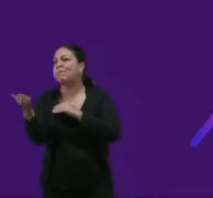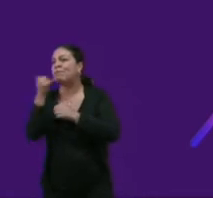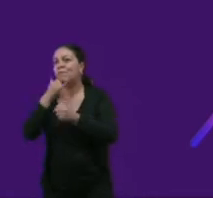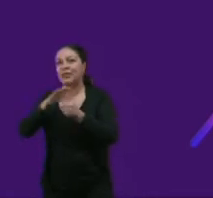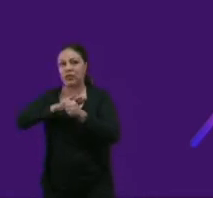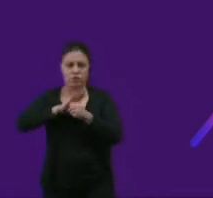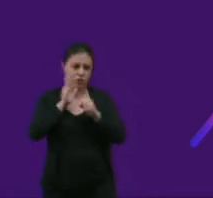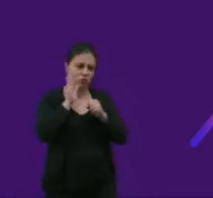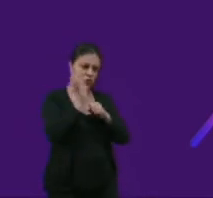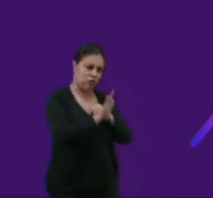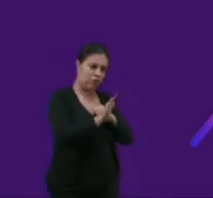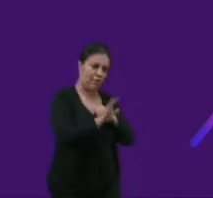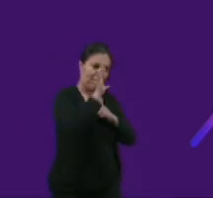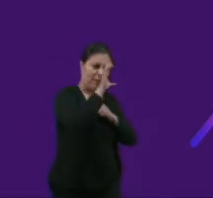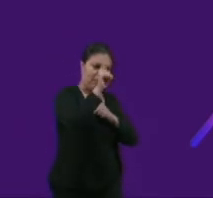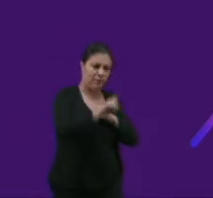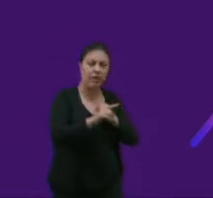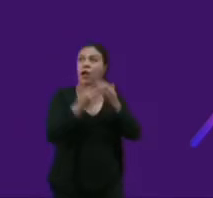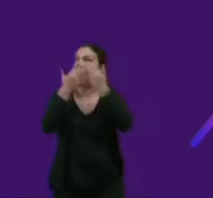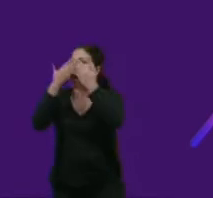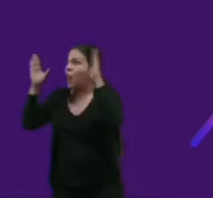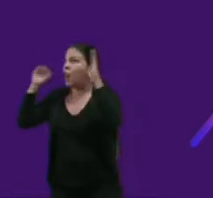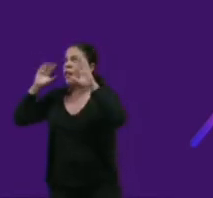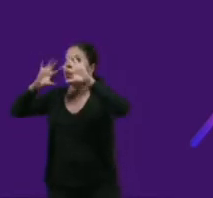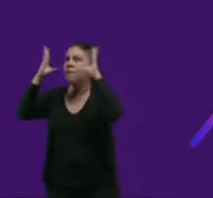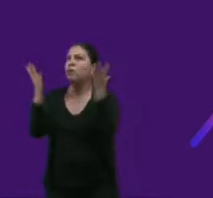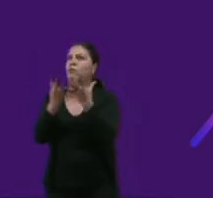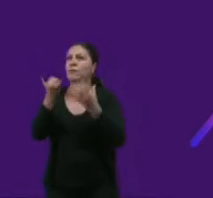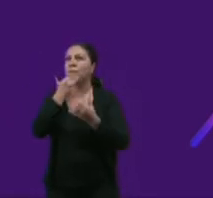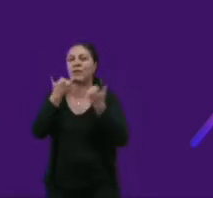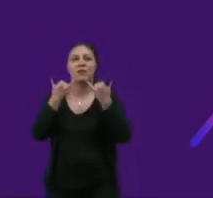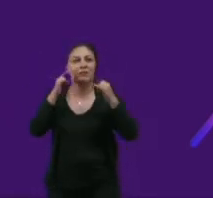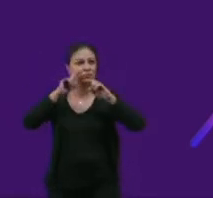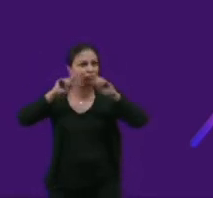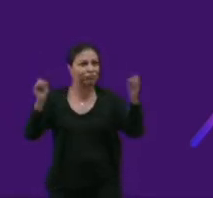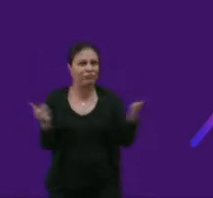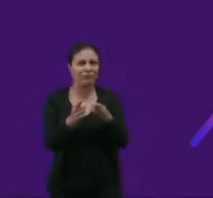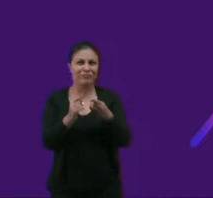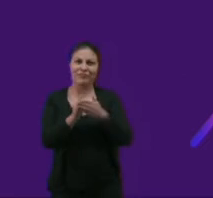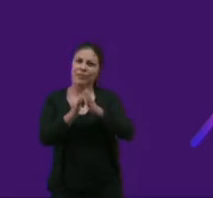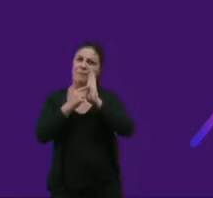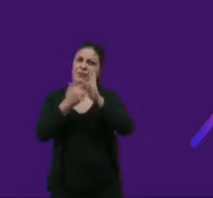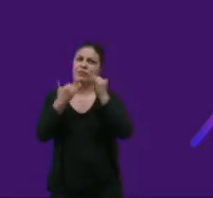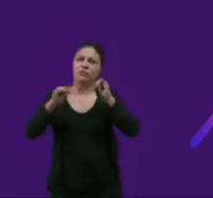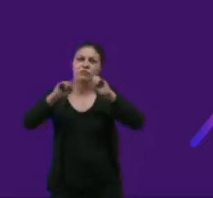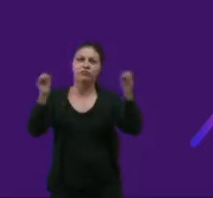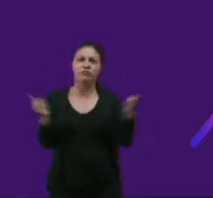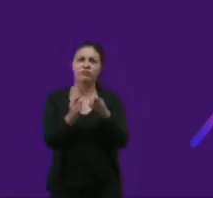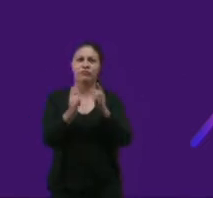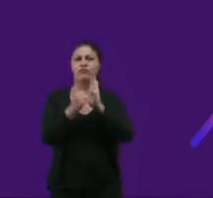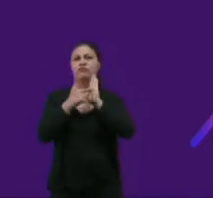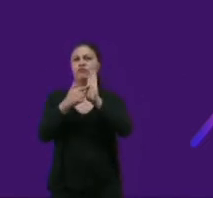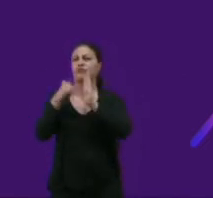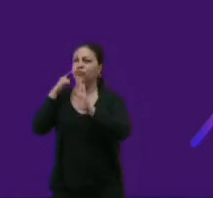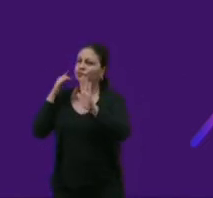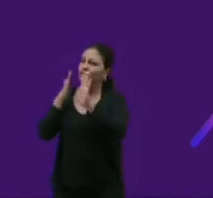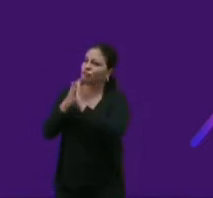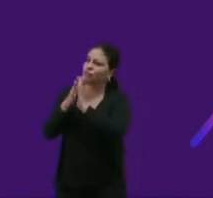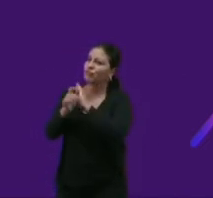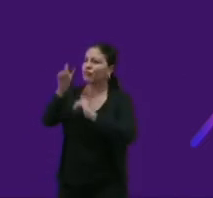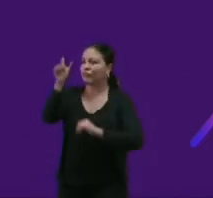entonces empecemos rápidamente una presentación muy corta min cuéntanos sobre ti sobre wifi